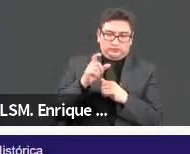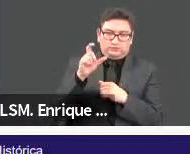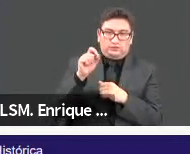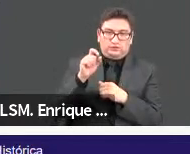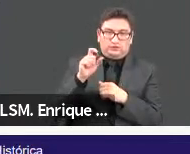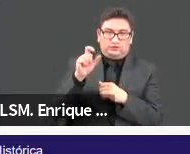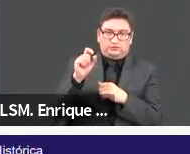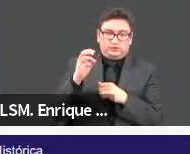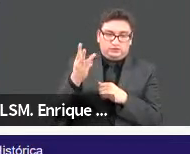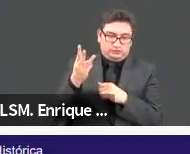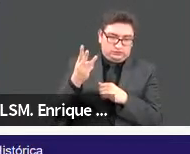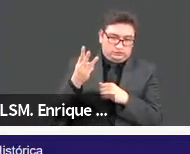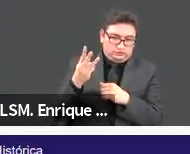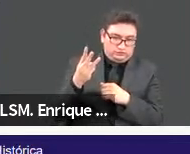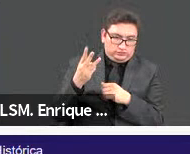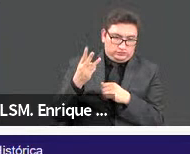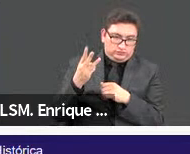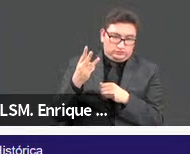2023